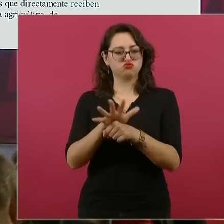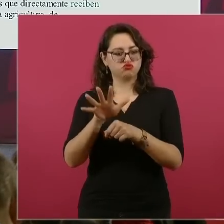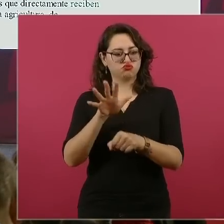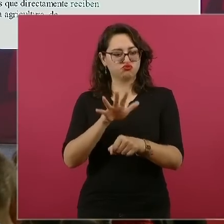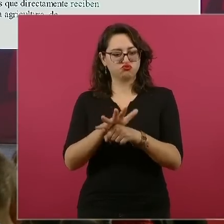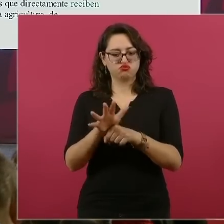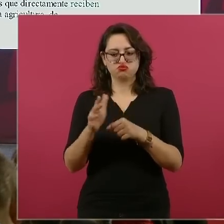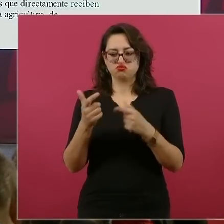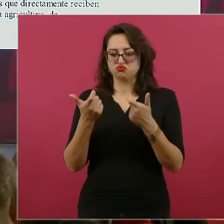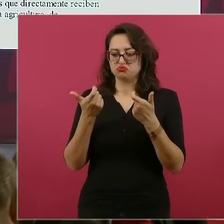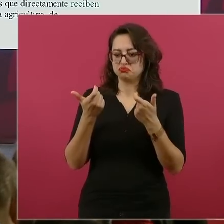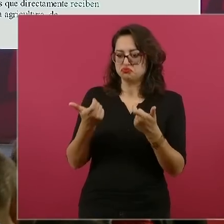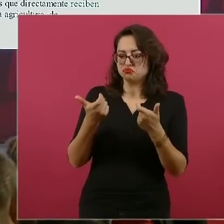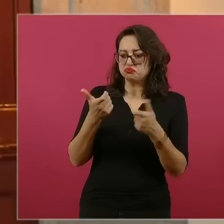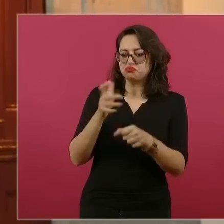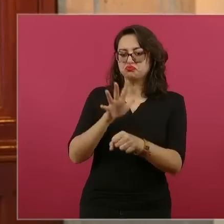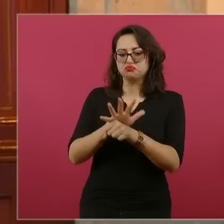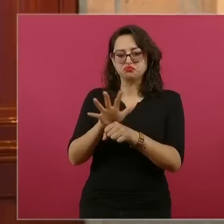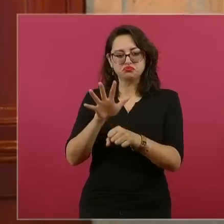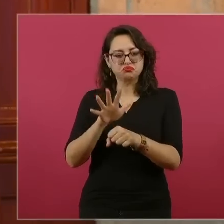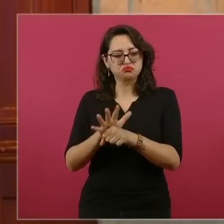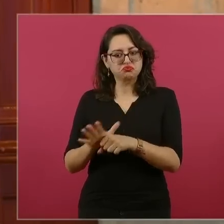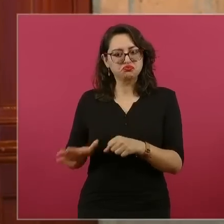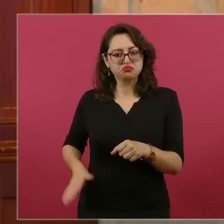relativa prosperidad.